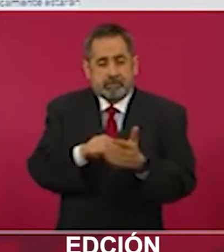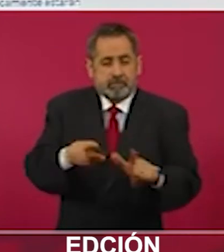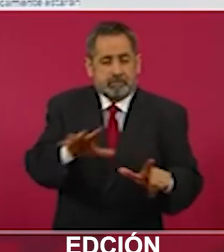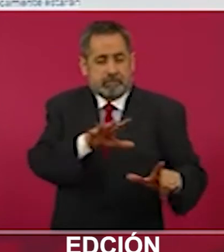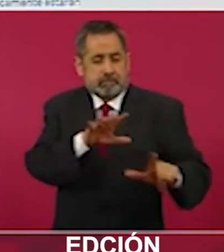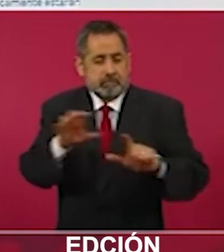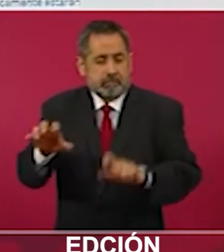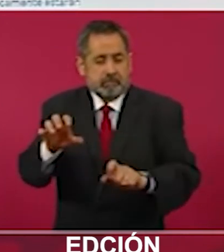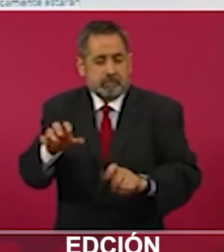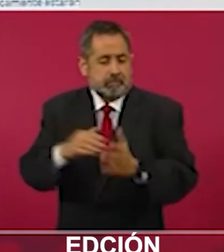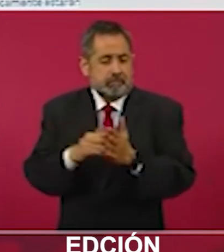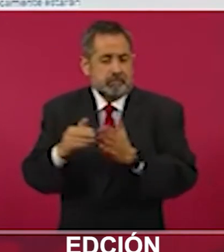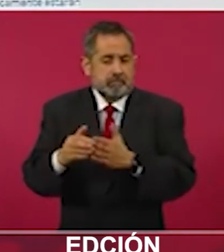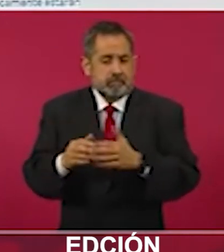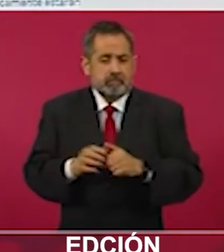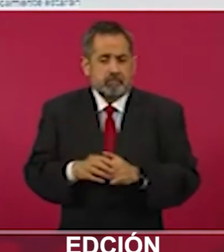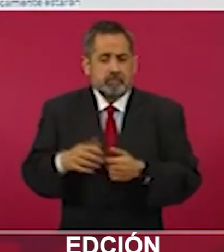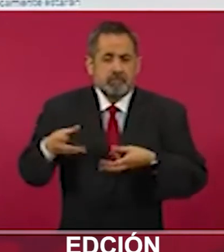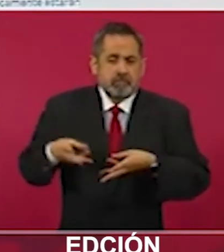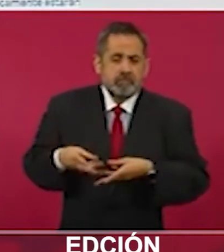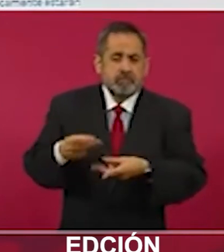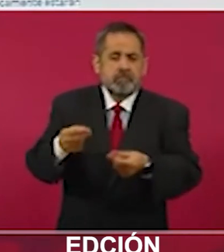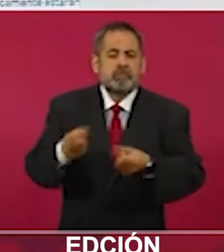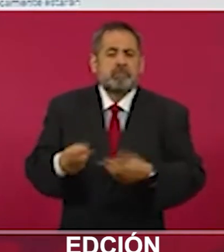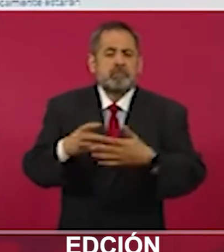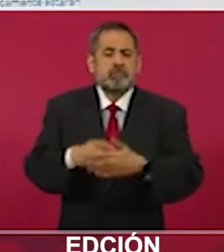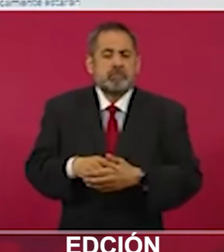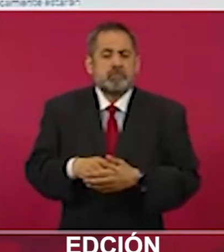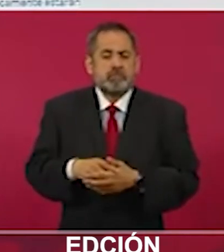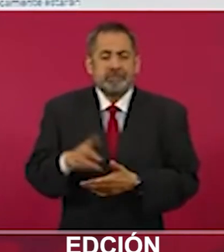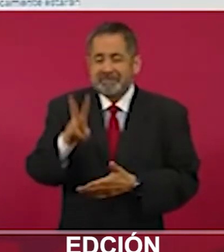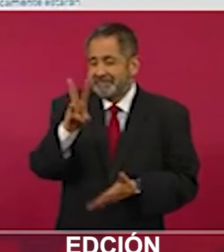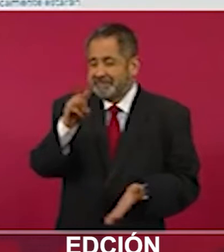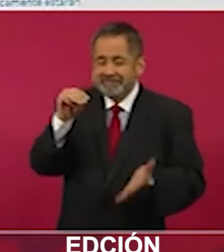1.700, lo ejercido